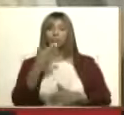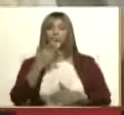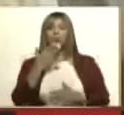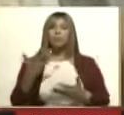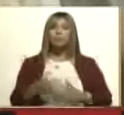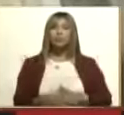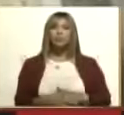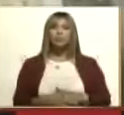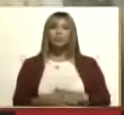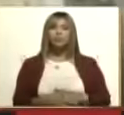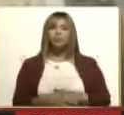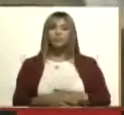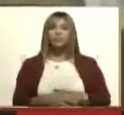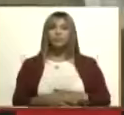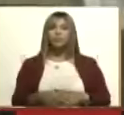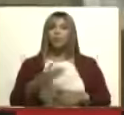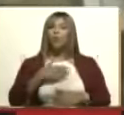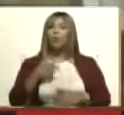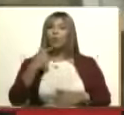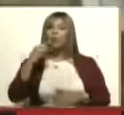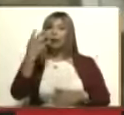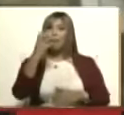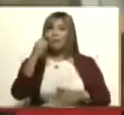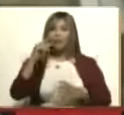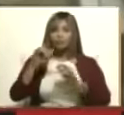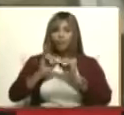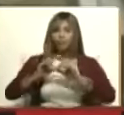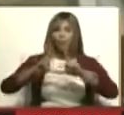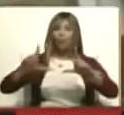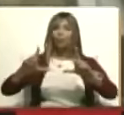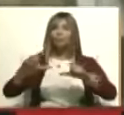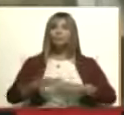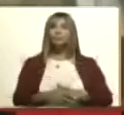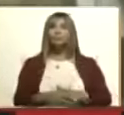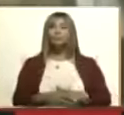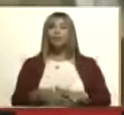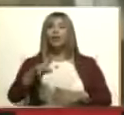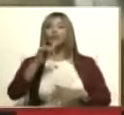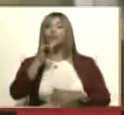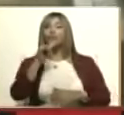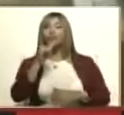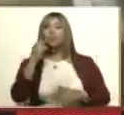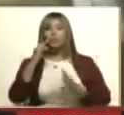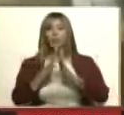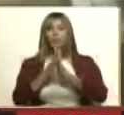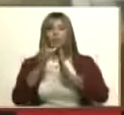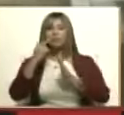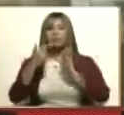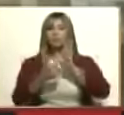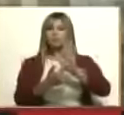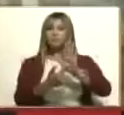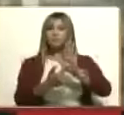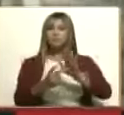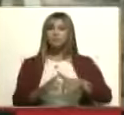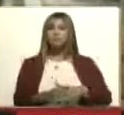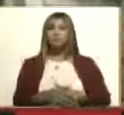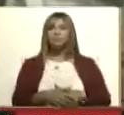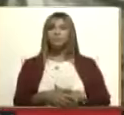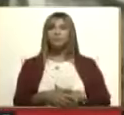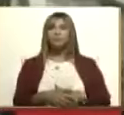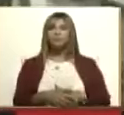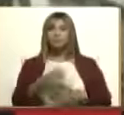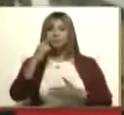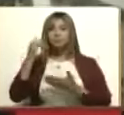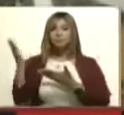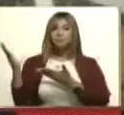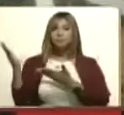que, si me permite la cámara enfocar esta noticia aquí, por favor, se lo pido. Fiscal, por allí. Ahí está. Aquí